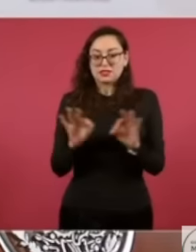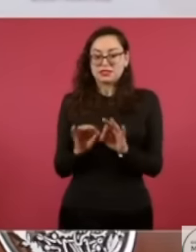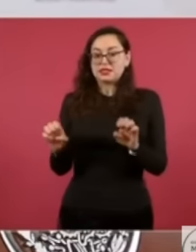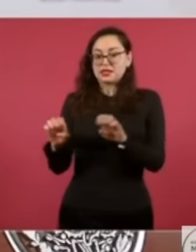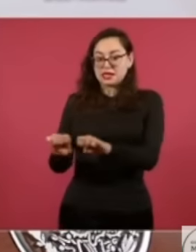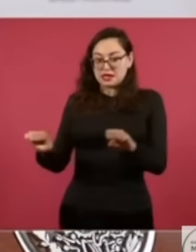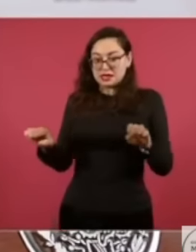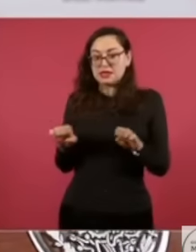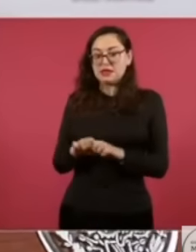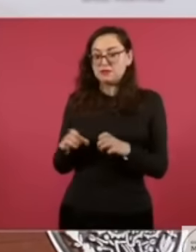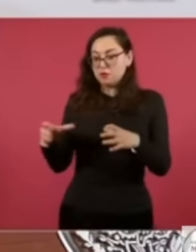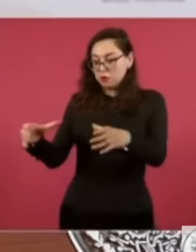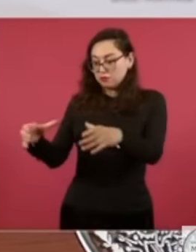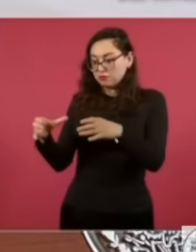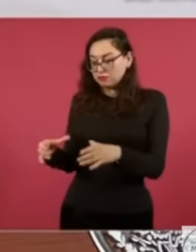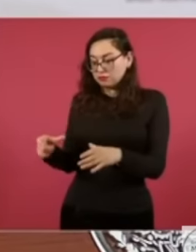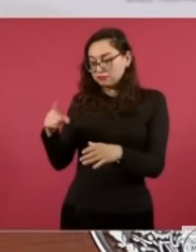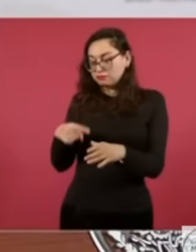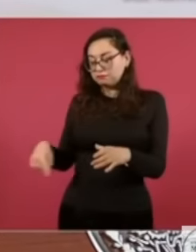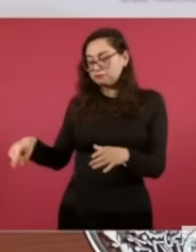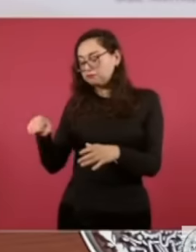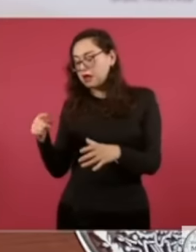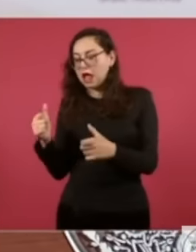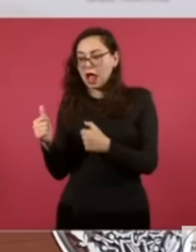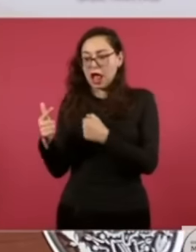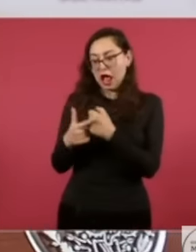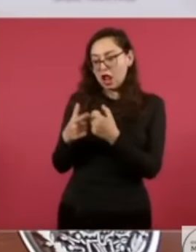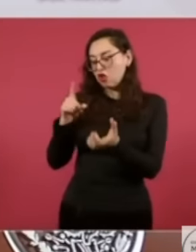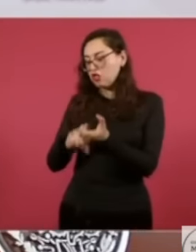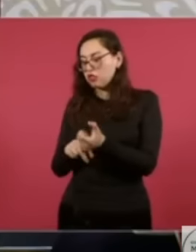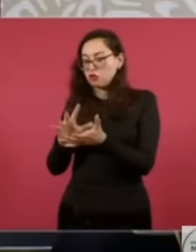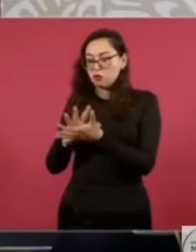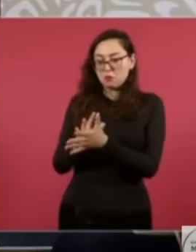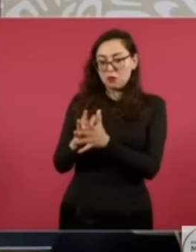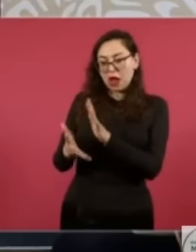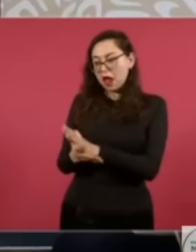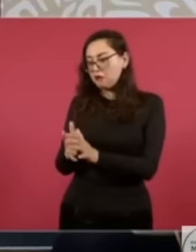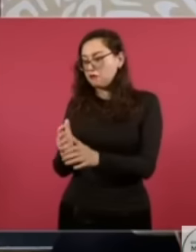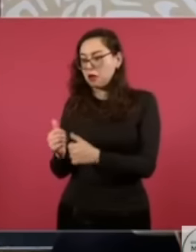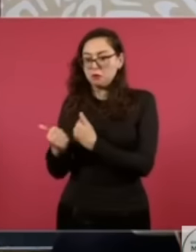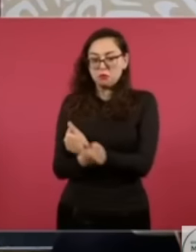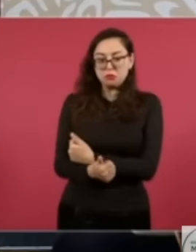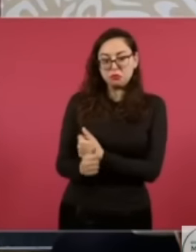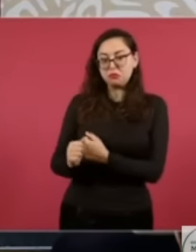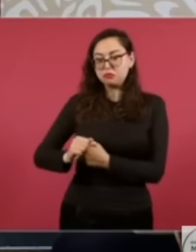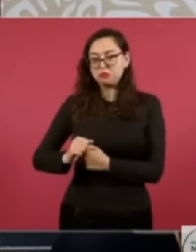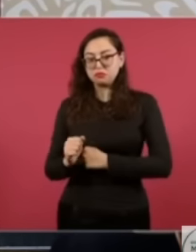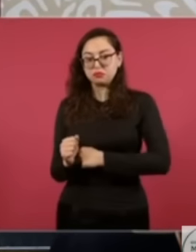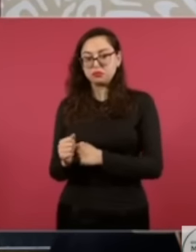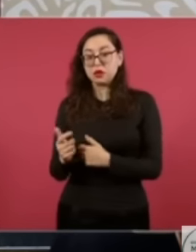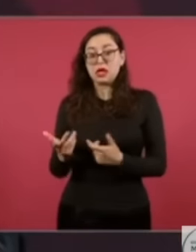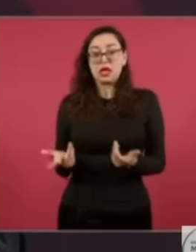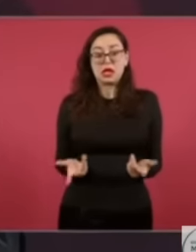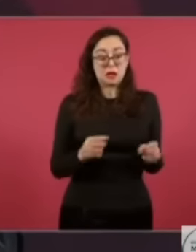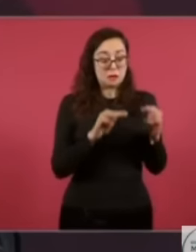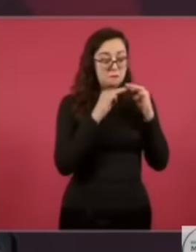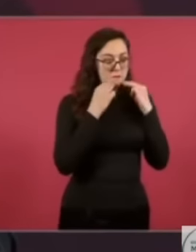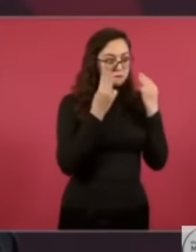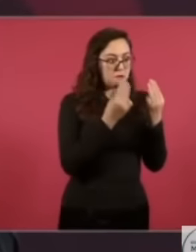que no exista contubernio, asociación delictuosa entre el poder